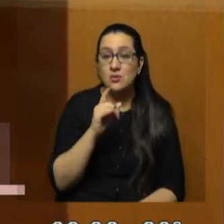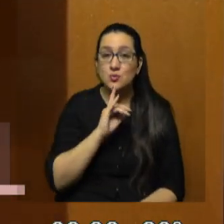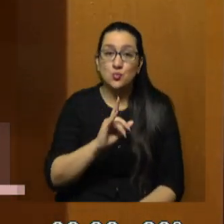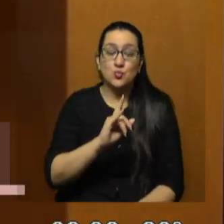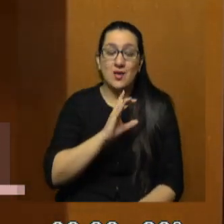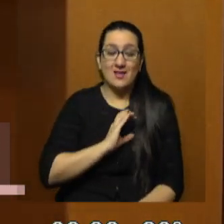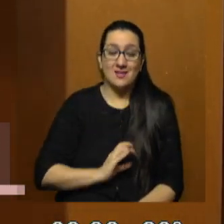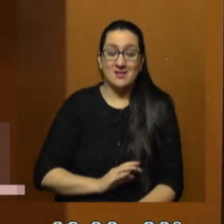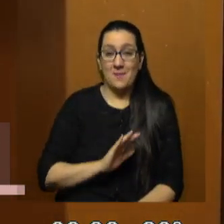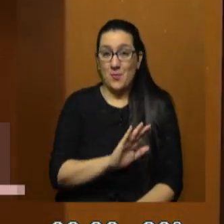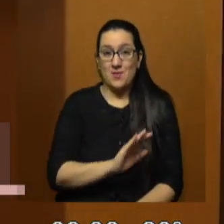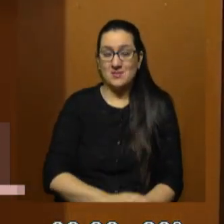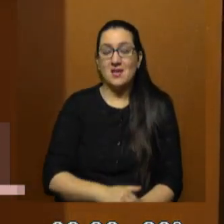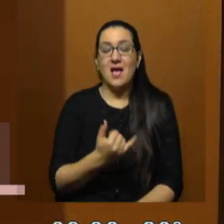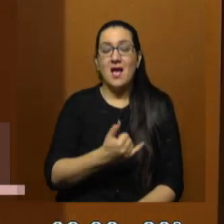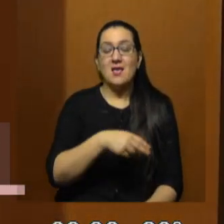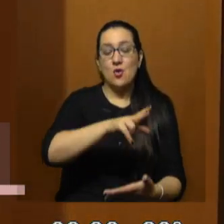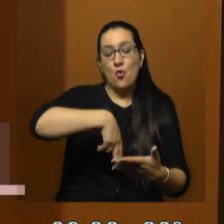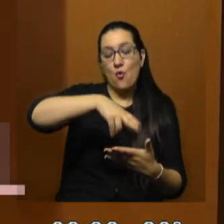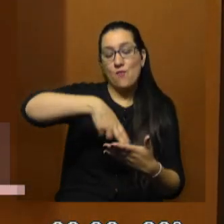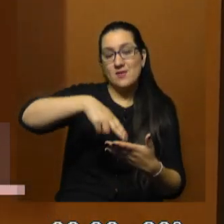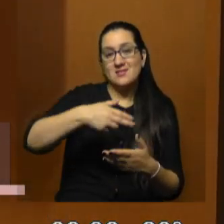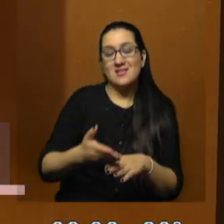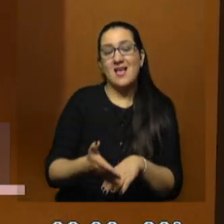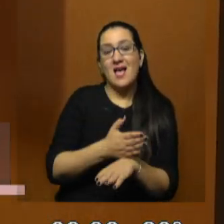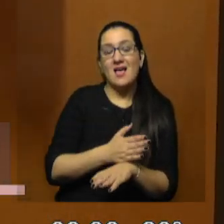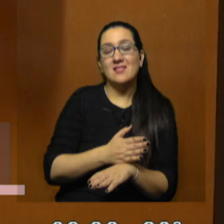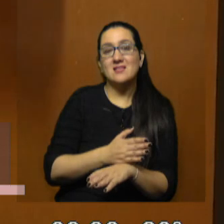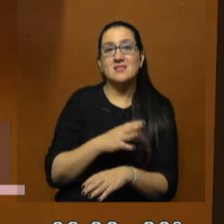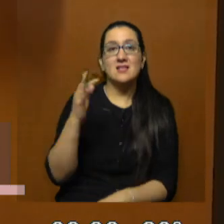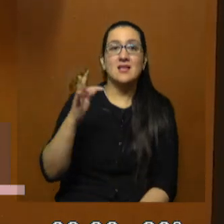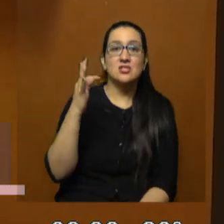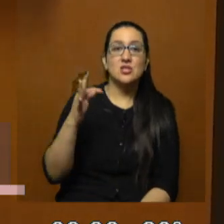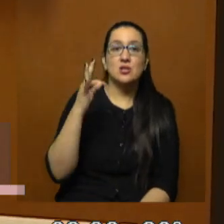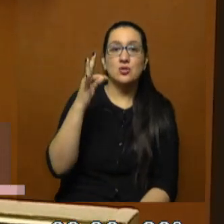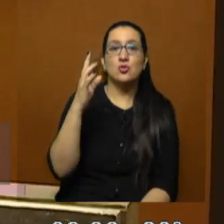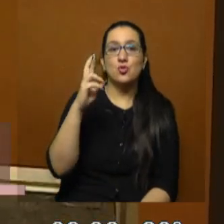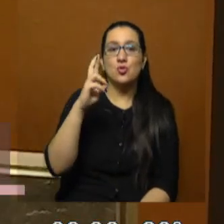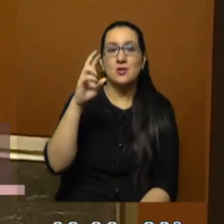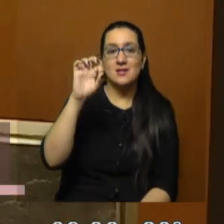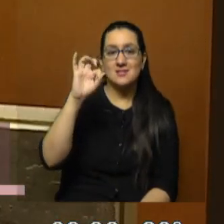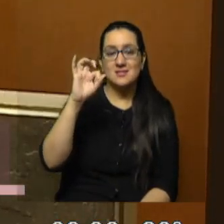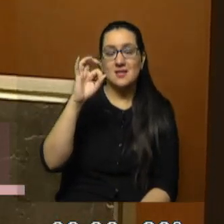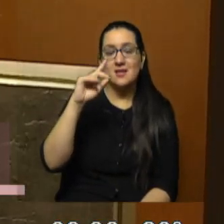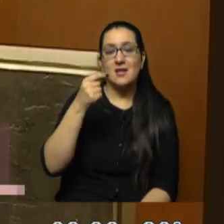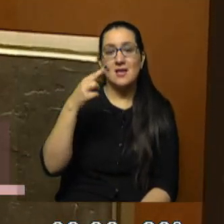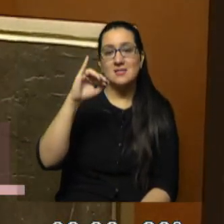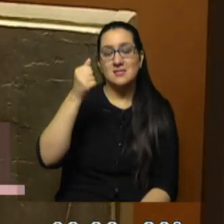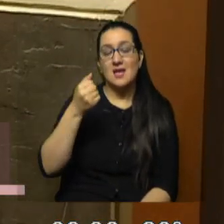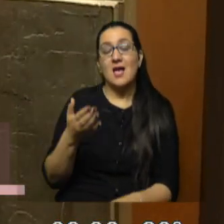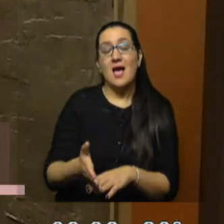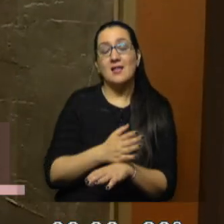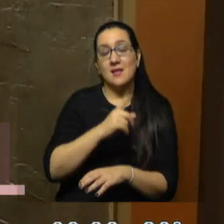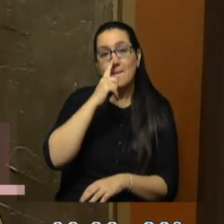Sí, tenemos obras que vienen hasta anterior al taller Torres García, de algunos de los miembros de la Asociación de Arte Constructivo de los años 30,